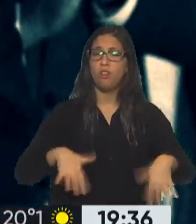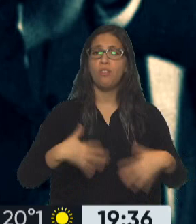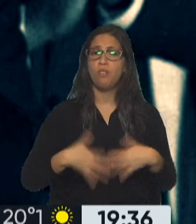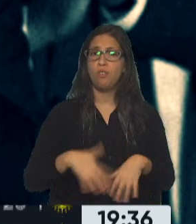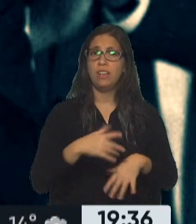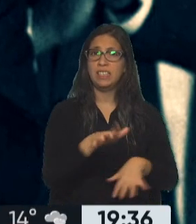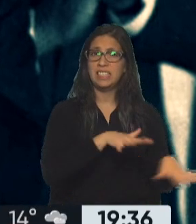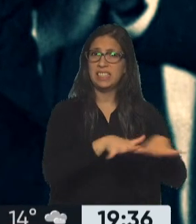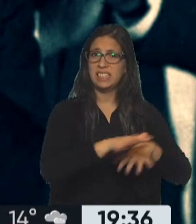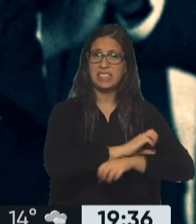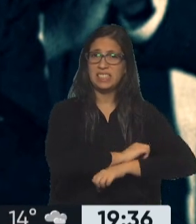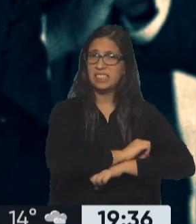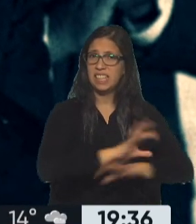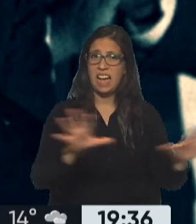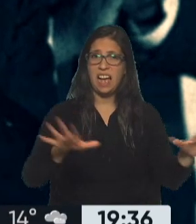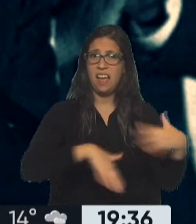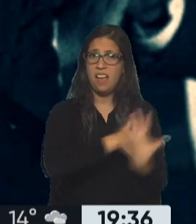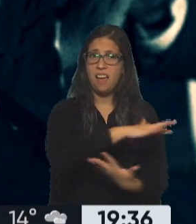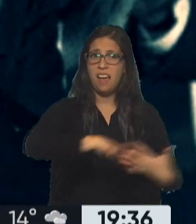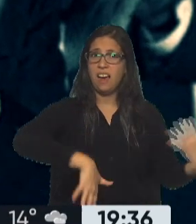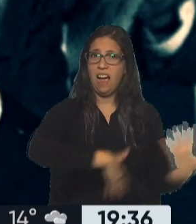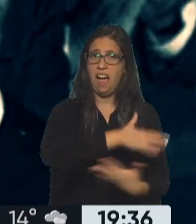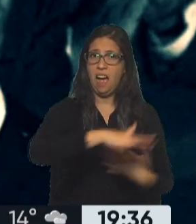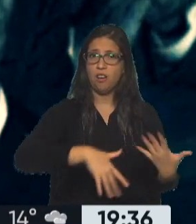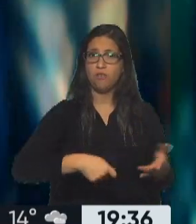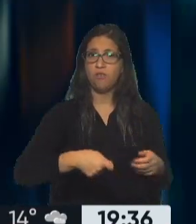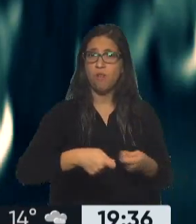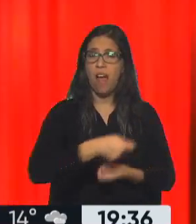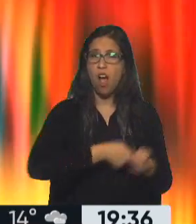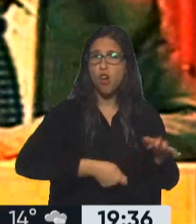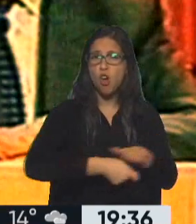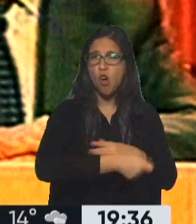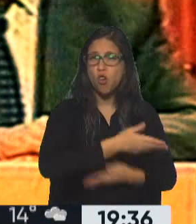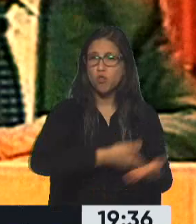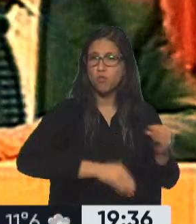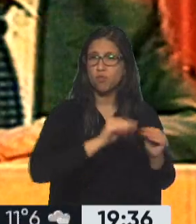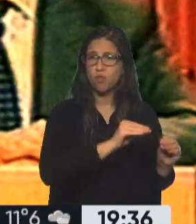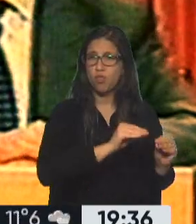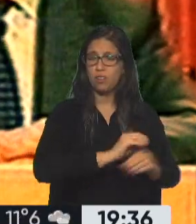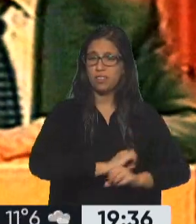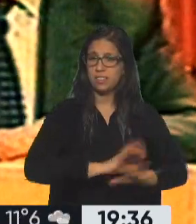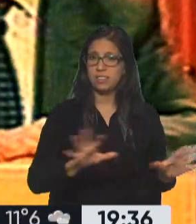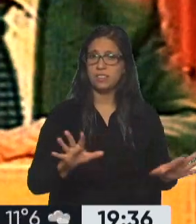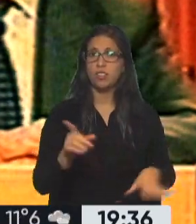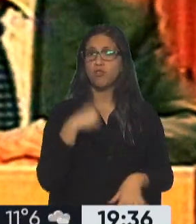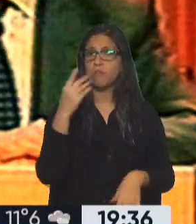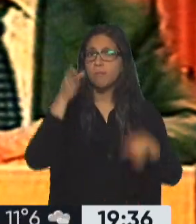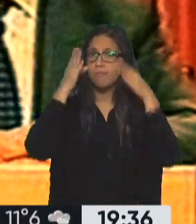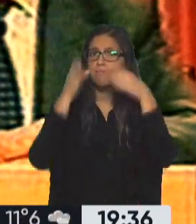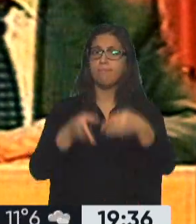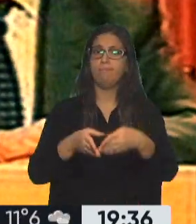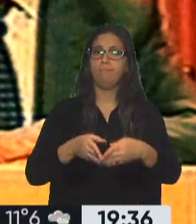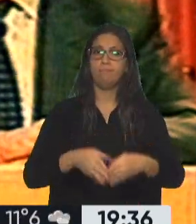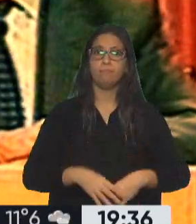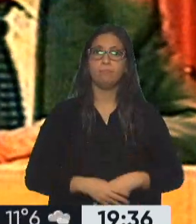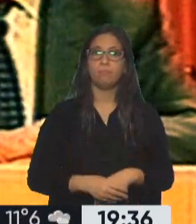una crisis total, de un caos y de una corrupción generalizada. Y vamos a enfatizar